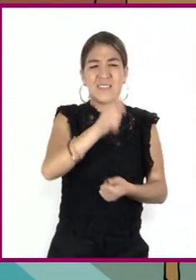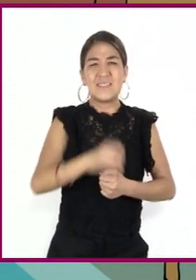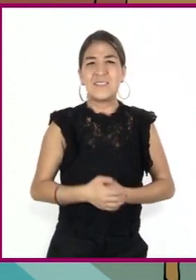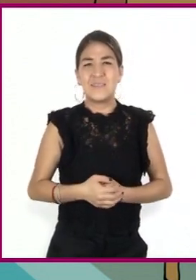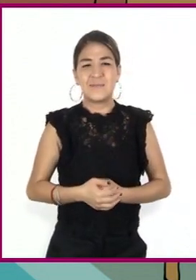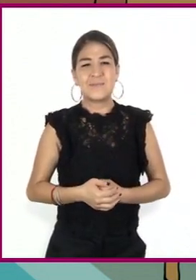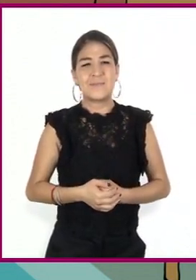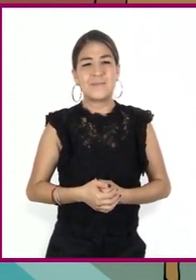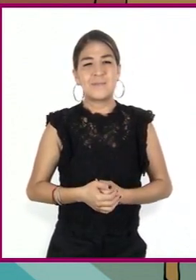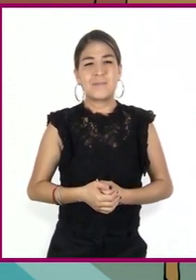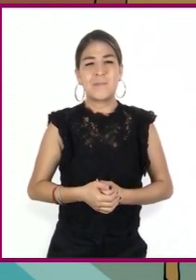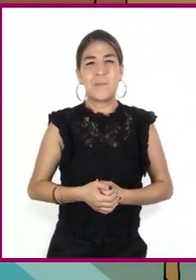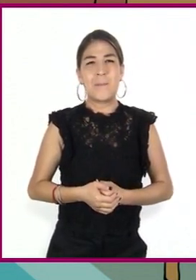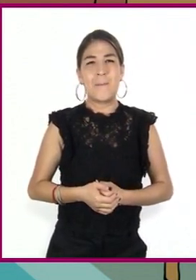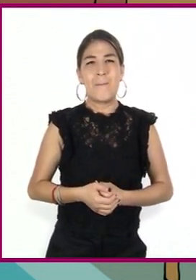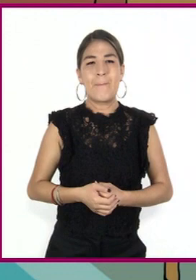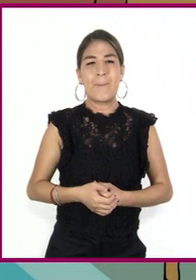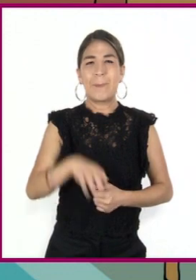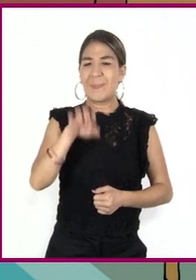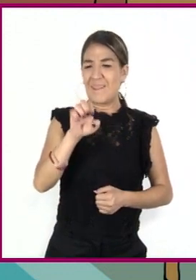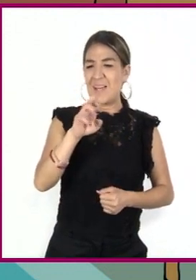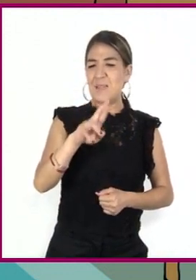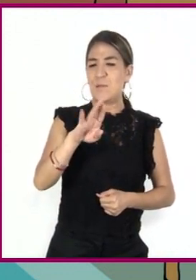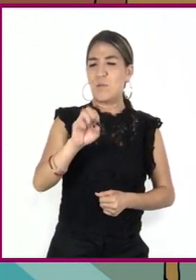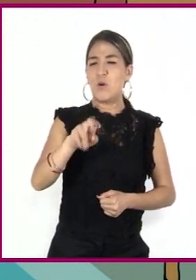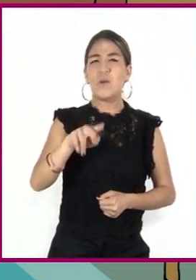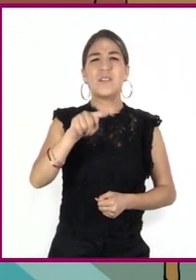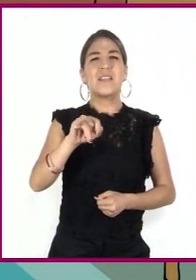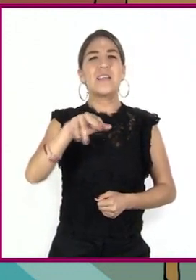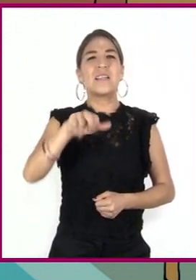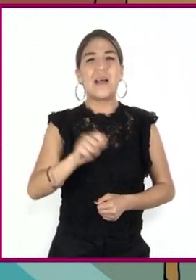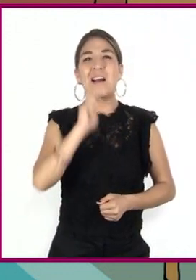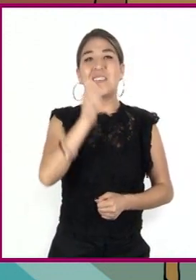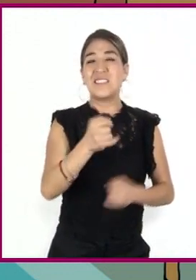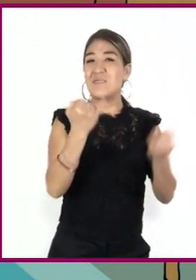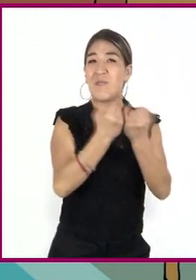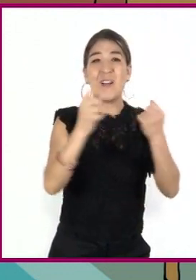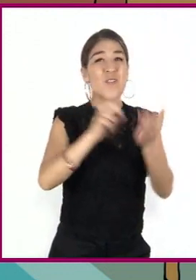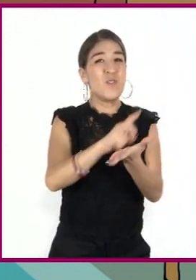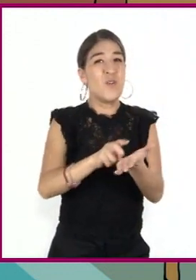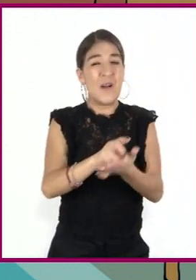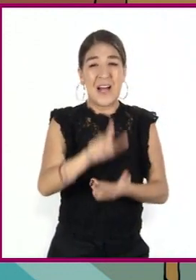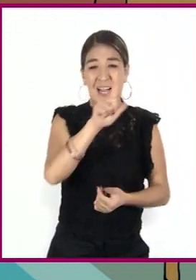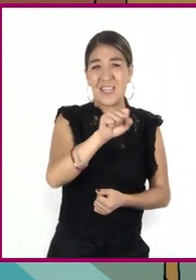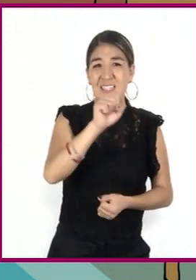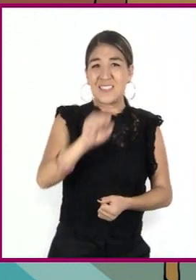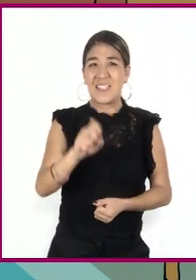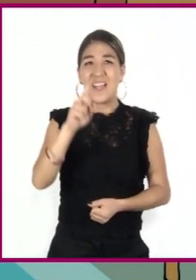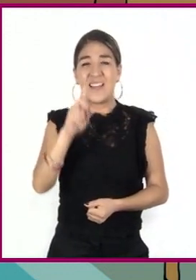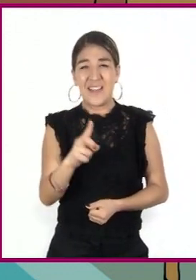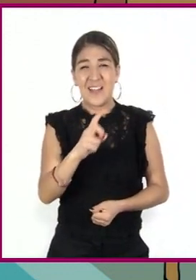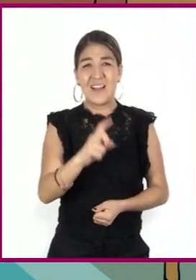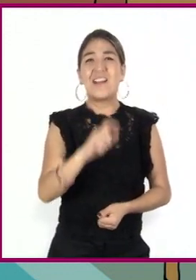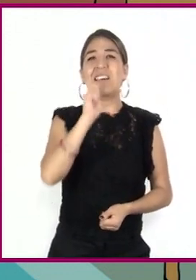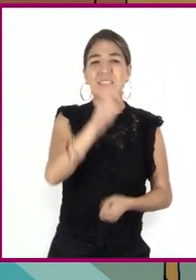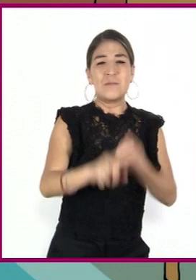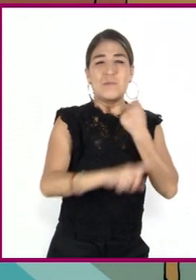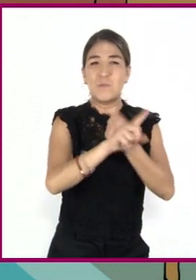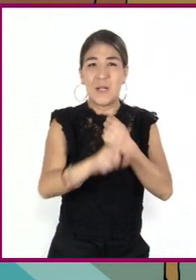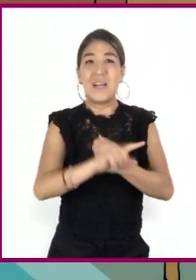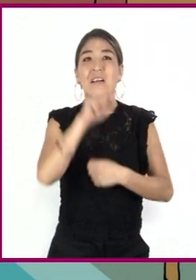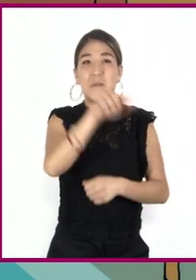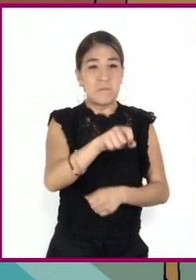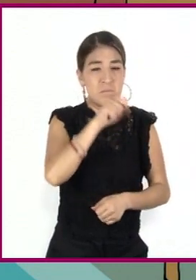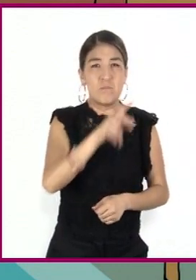base de la ergotina, la misma sustancia del LSD. Pues en una ocasión, por ejemplo, ingirió uno de